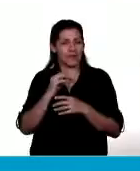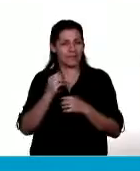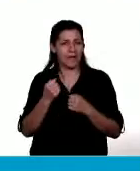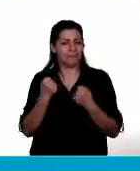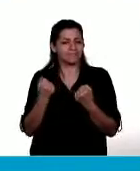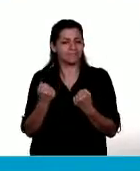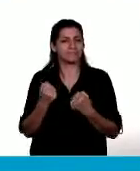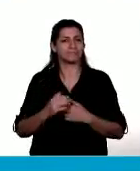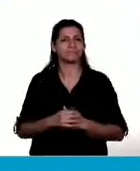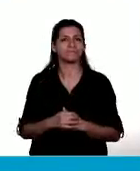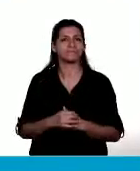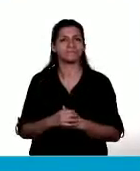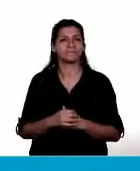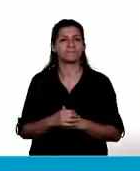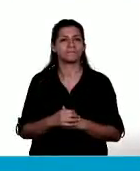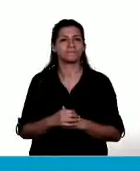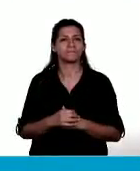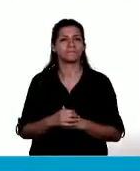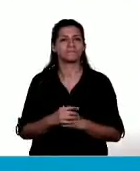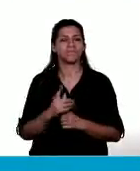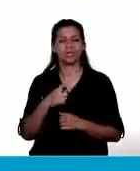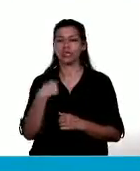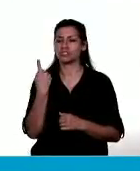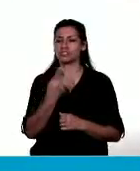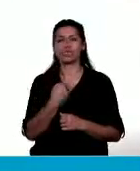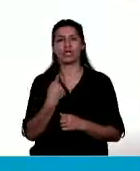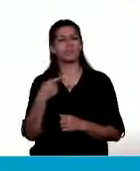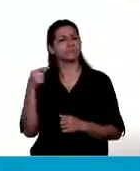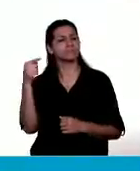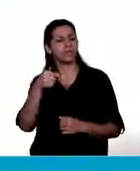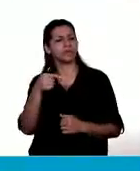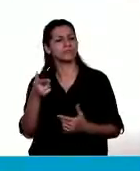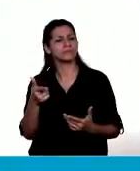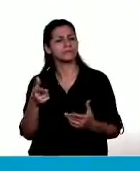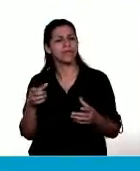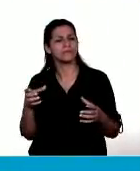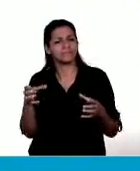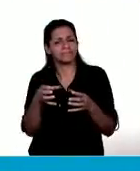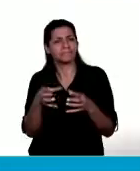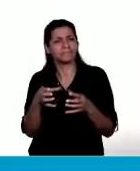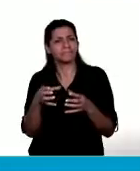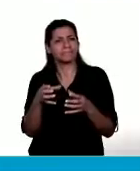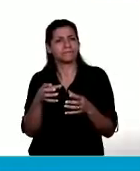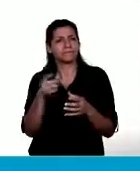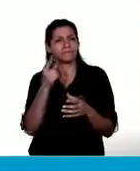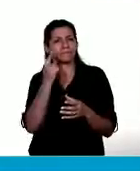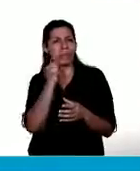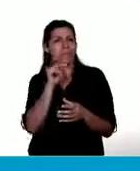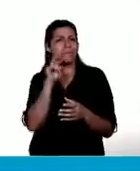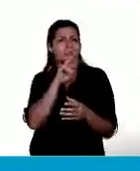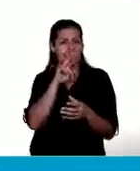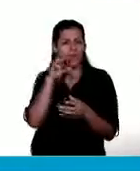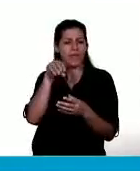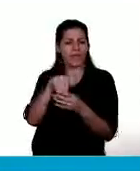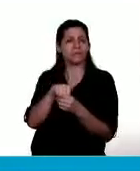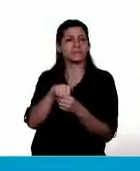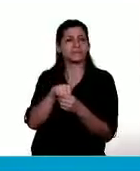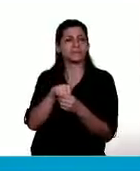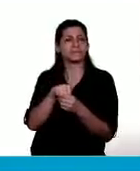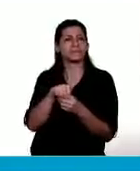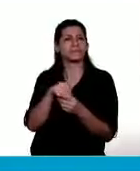Nosotros repudiamos como bloque, claramente, nosotros y nosotras, los